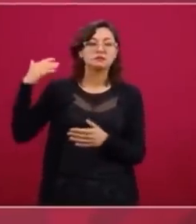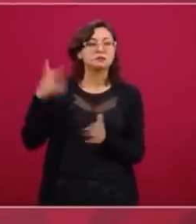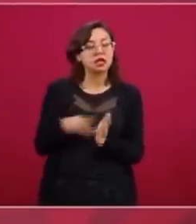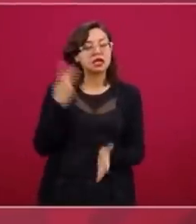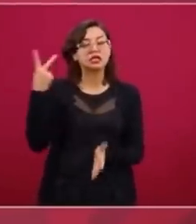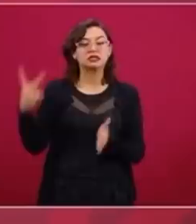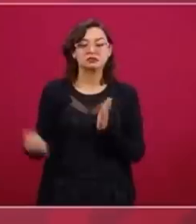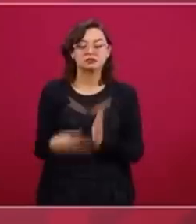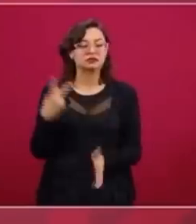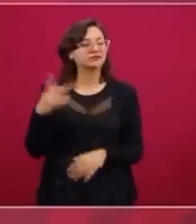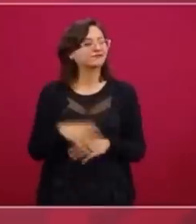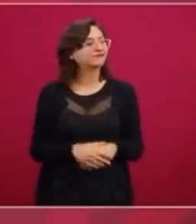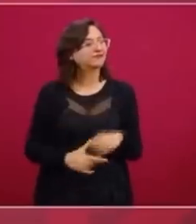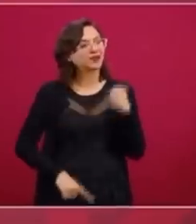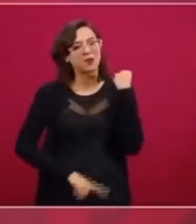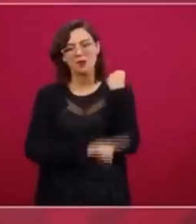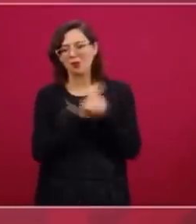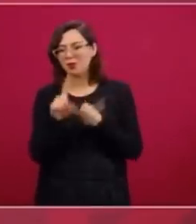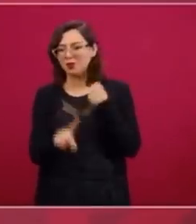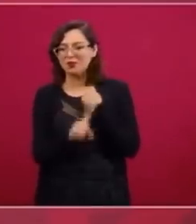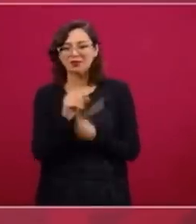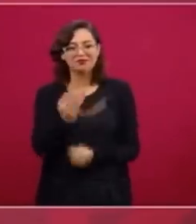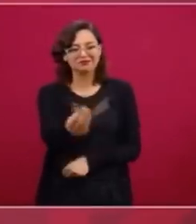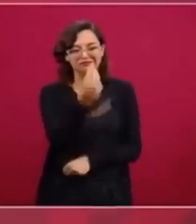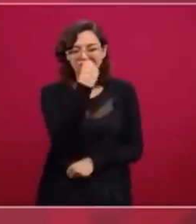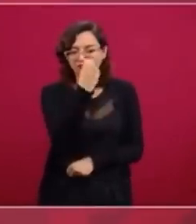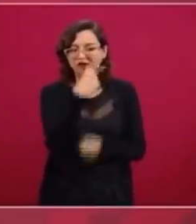El problema está en lo que